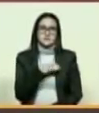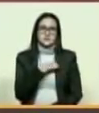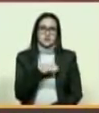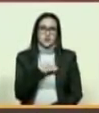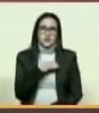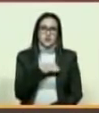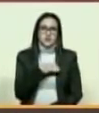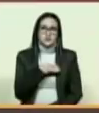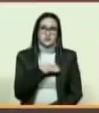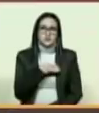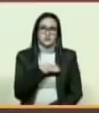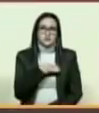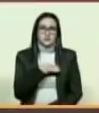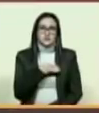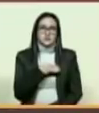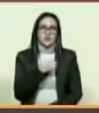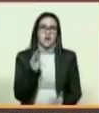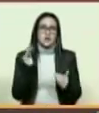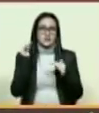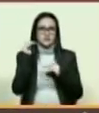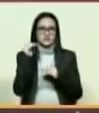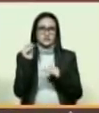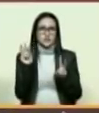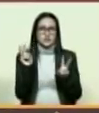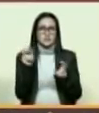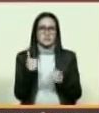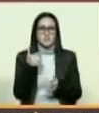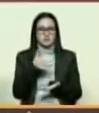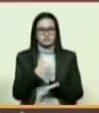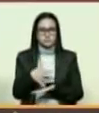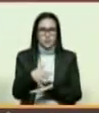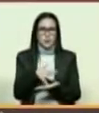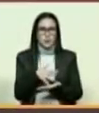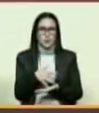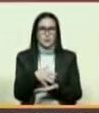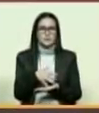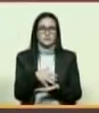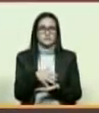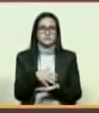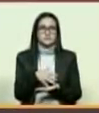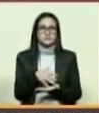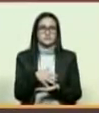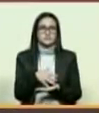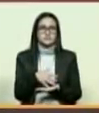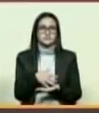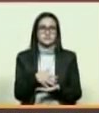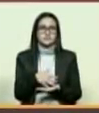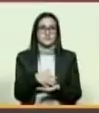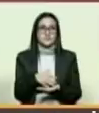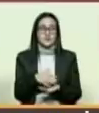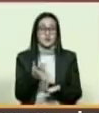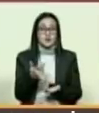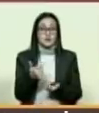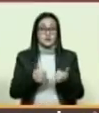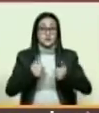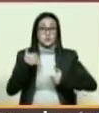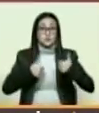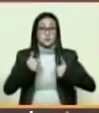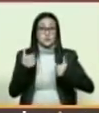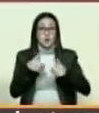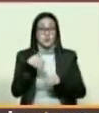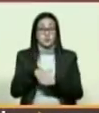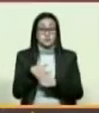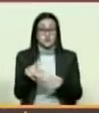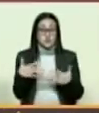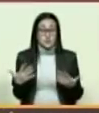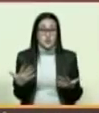relacionadas también con la atención a los sectores más vulnerables de la población. ¿Cuál es la oferta opositora? La misma de Macri. Que